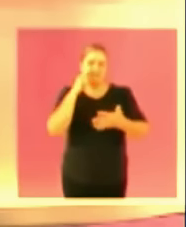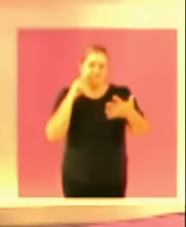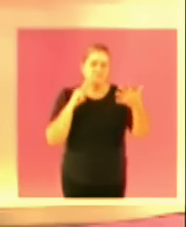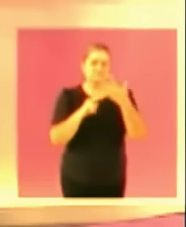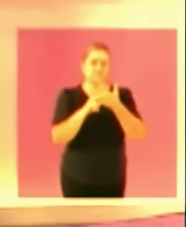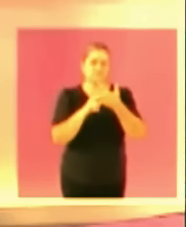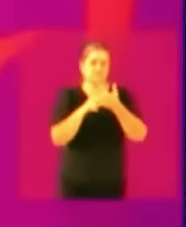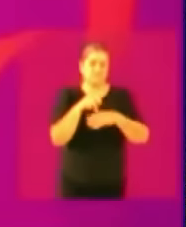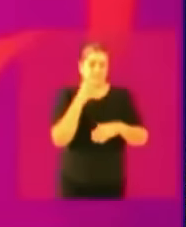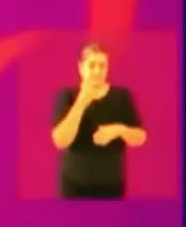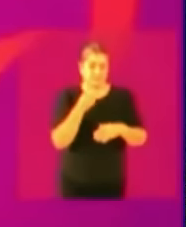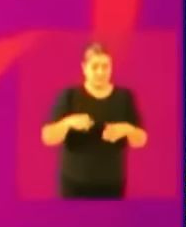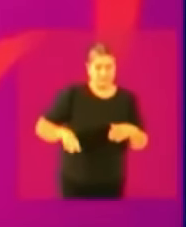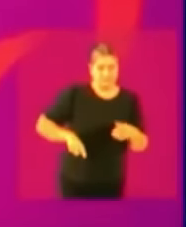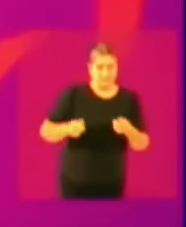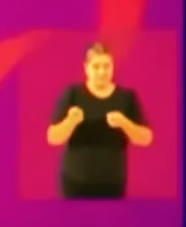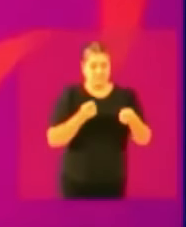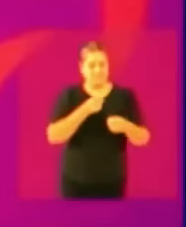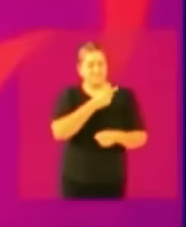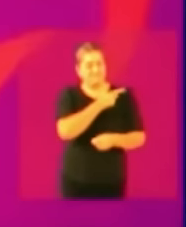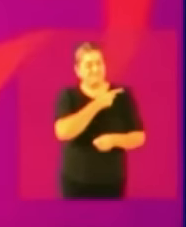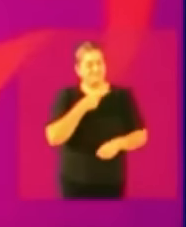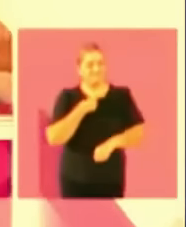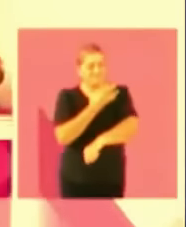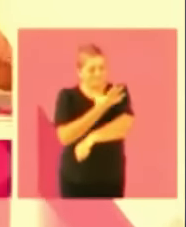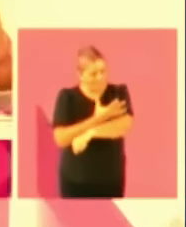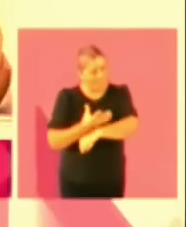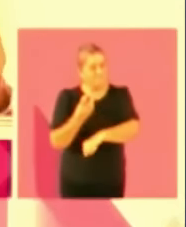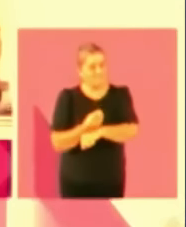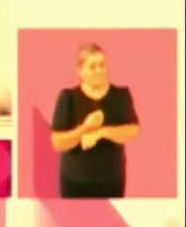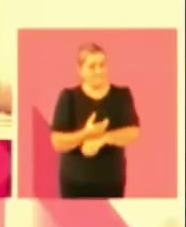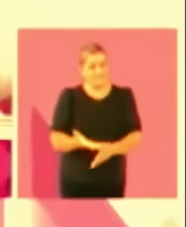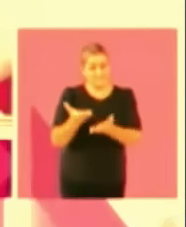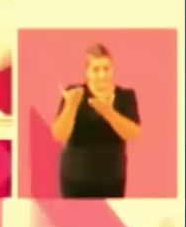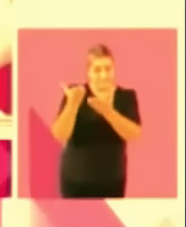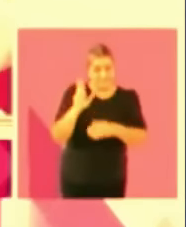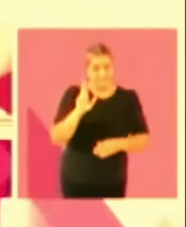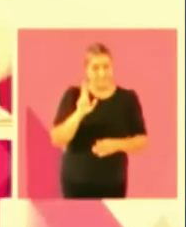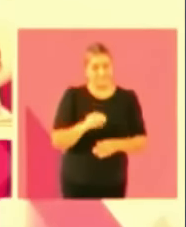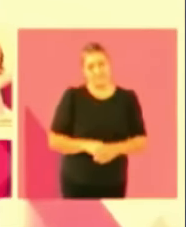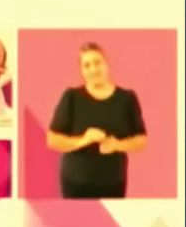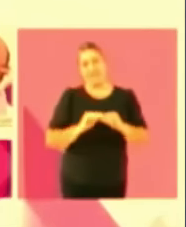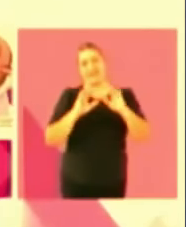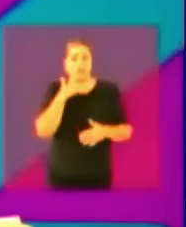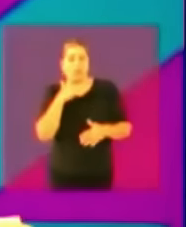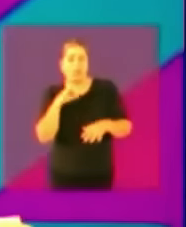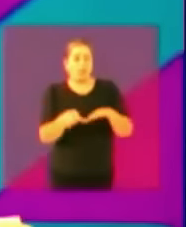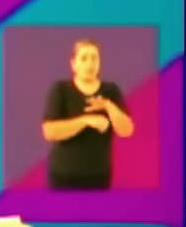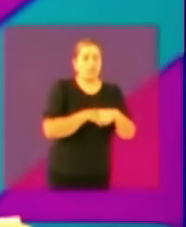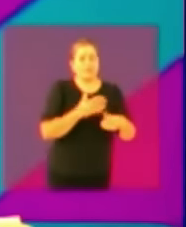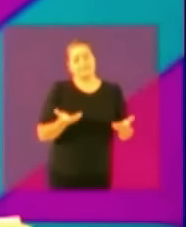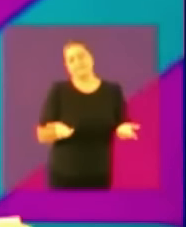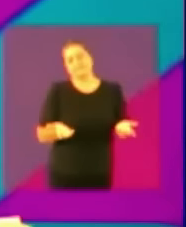toreros, era porque se ve que estudió y que había ya momentos previstos para cambiar la narrativa. Es que yo creo que Xochitl no llegó preparada.